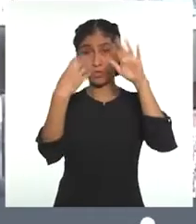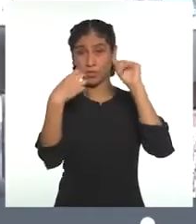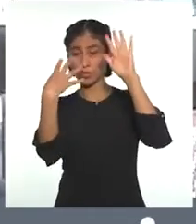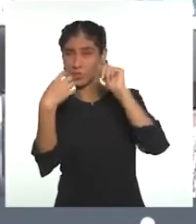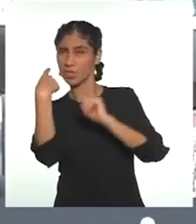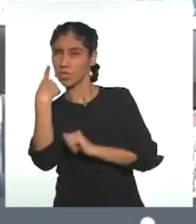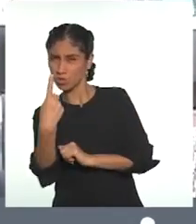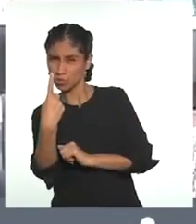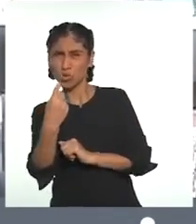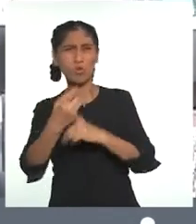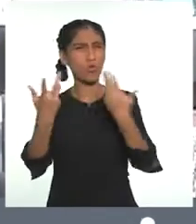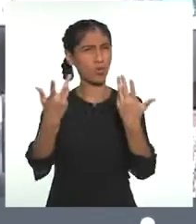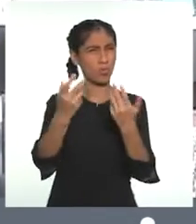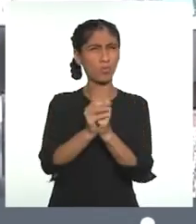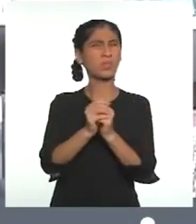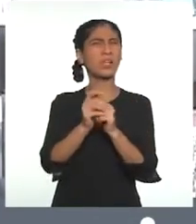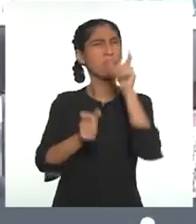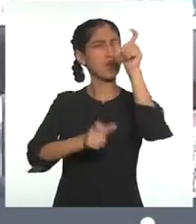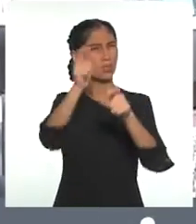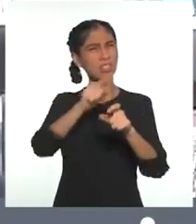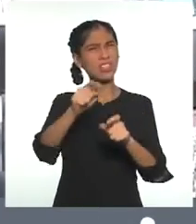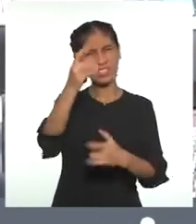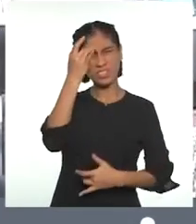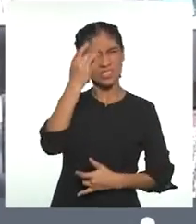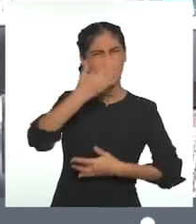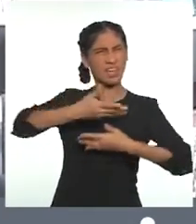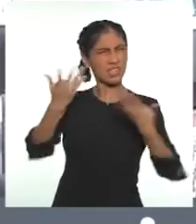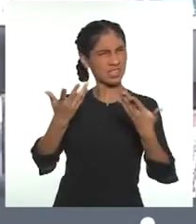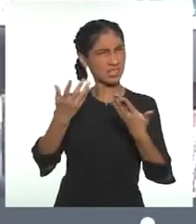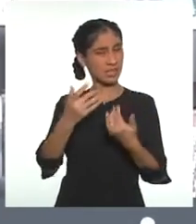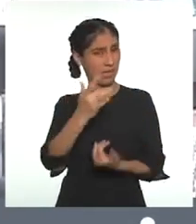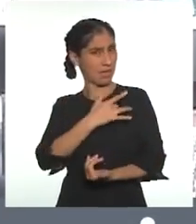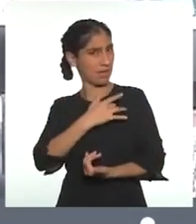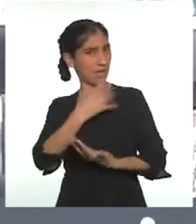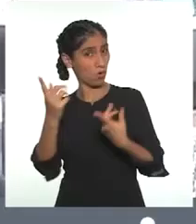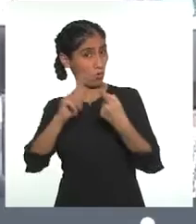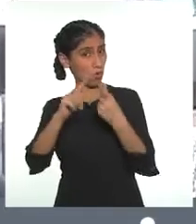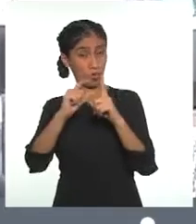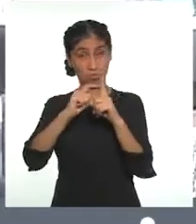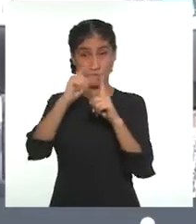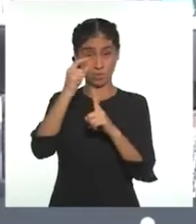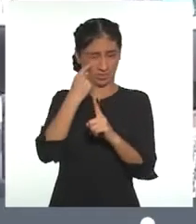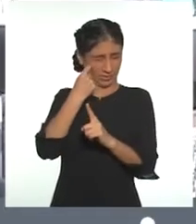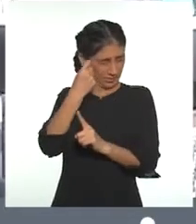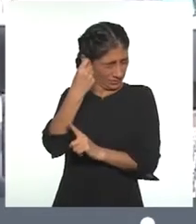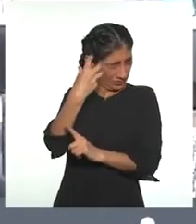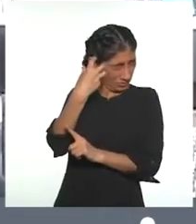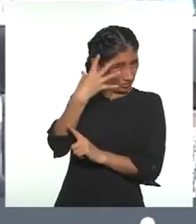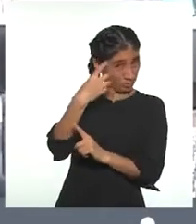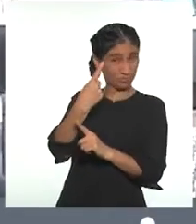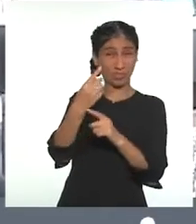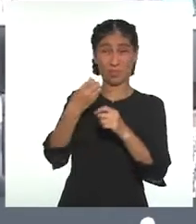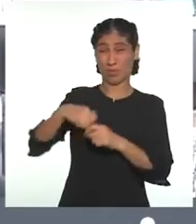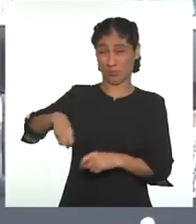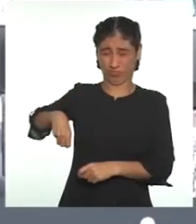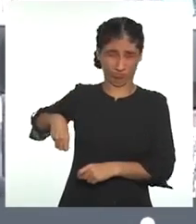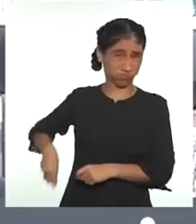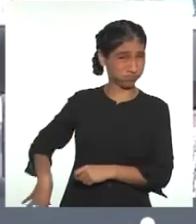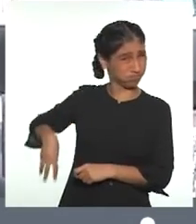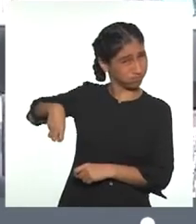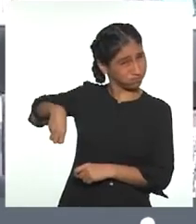cholerae, que producía fiebres, vómitos continuos, hundimiento de los ojos y